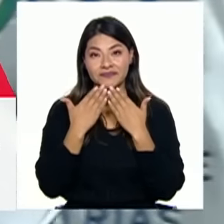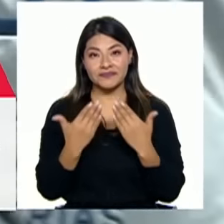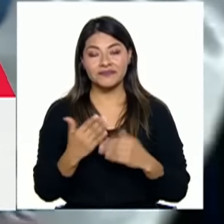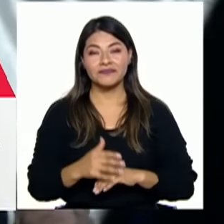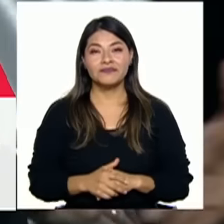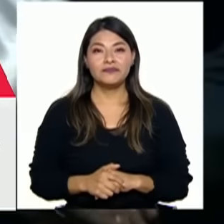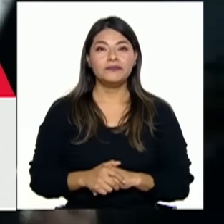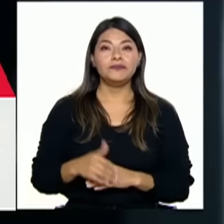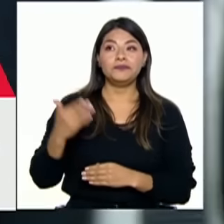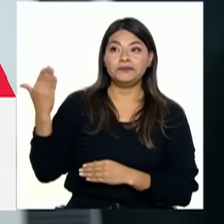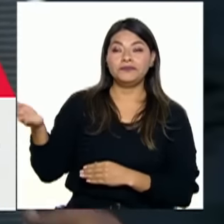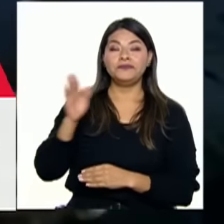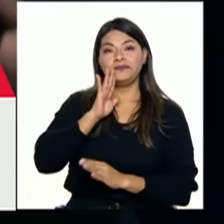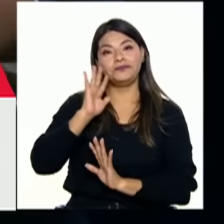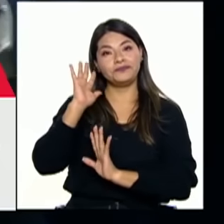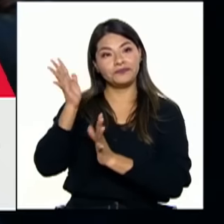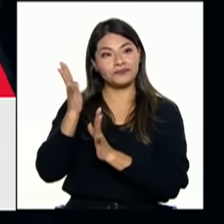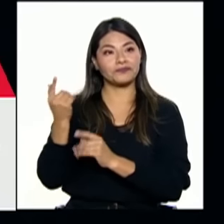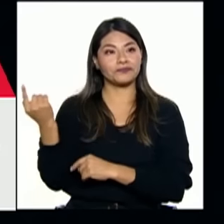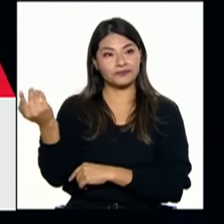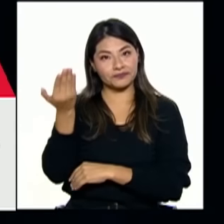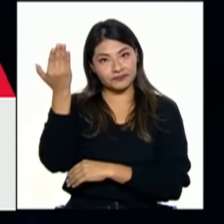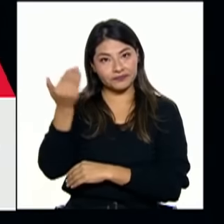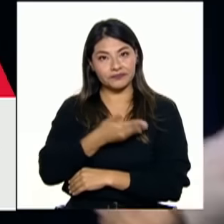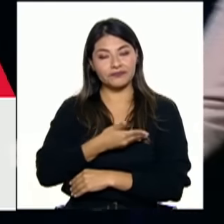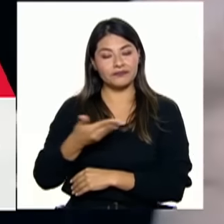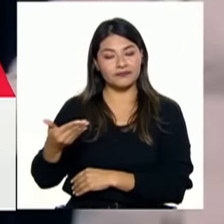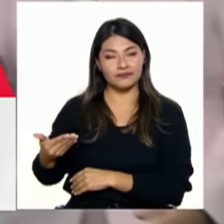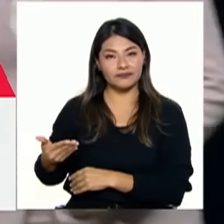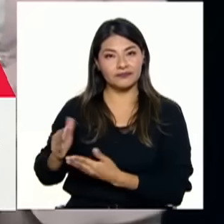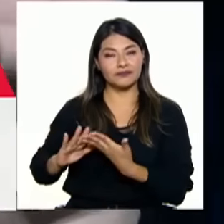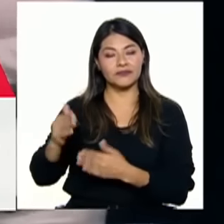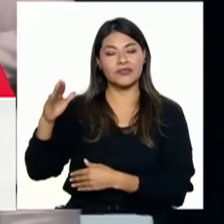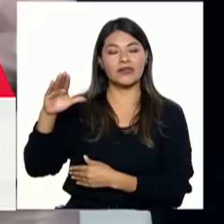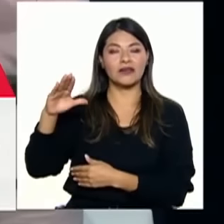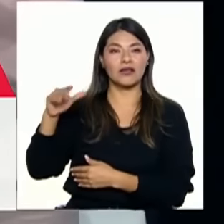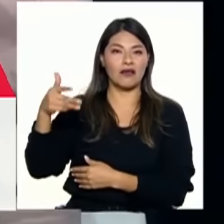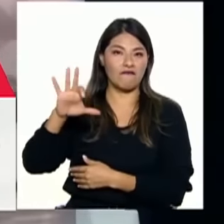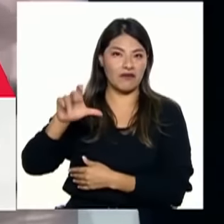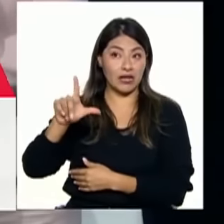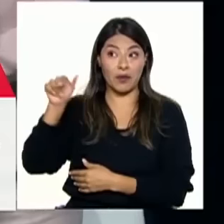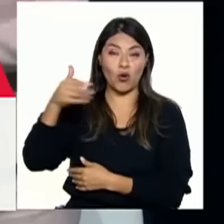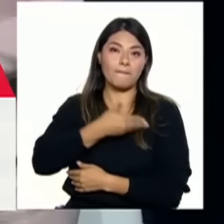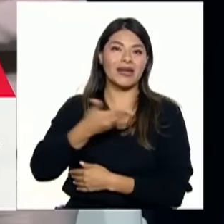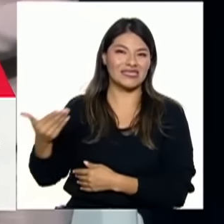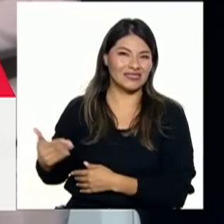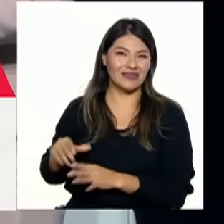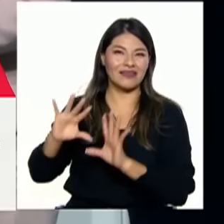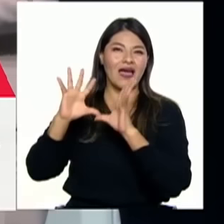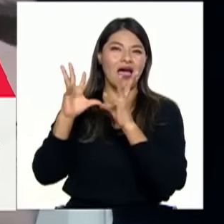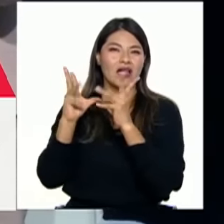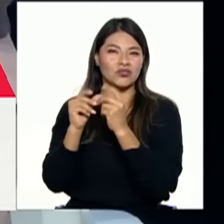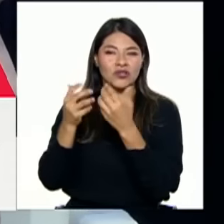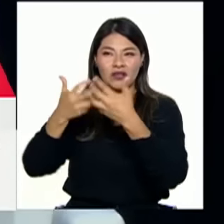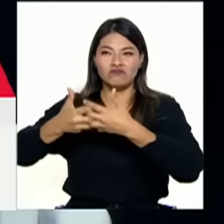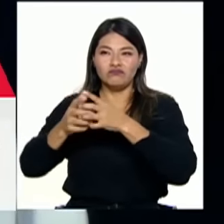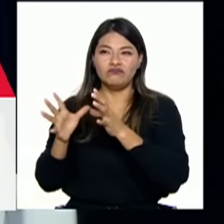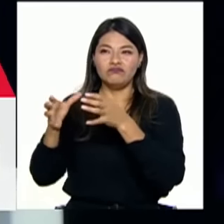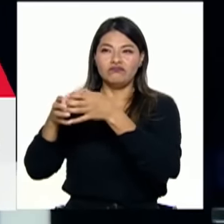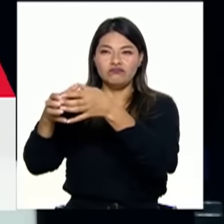Bien, hemos escuchado el discurso de orden del señor Felipe James Callao. Él es presidente electo de la Sociedad Nacional de